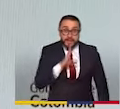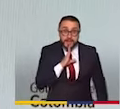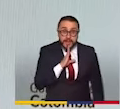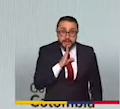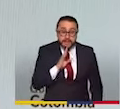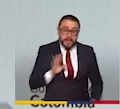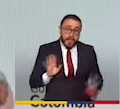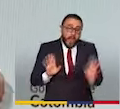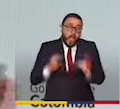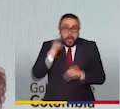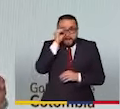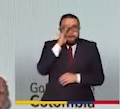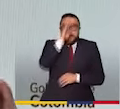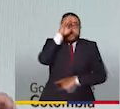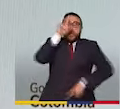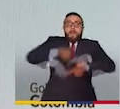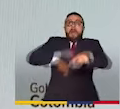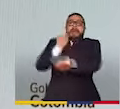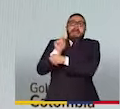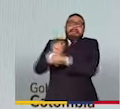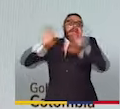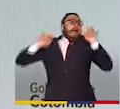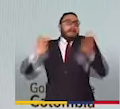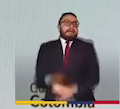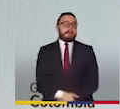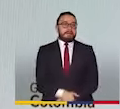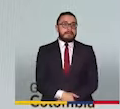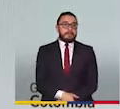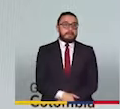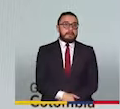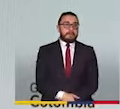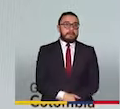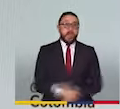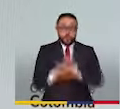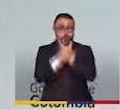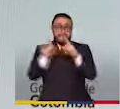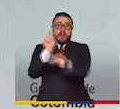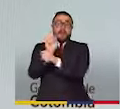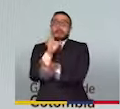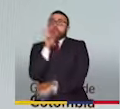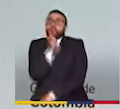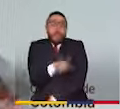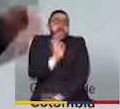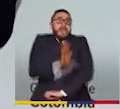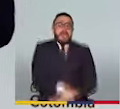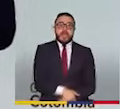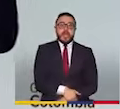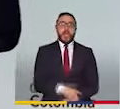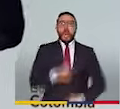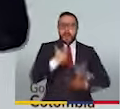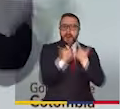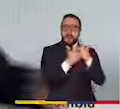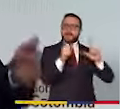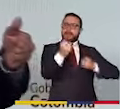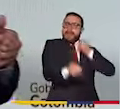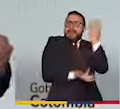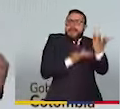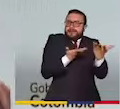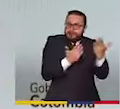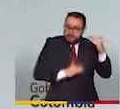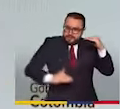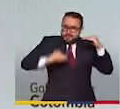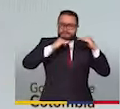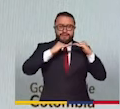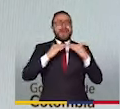quiénes Petro no puede criticar, como si no hubiera libertad de crítica? como si al lado de la libertad de expresión no hubiese la libertad